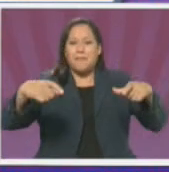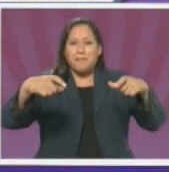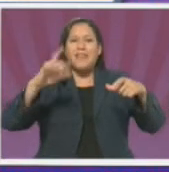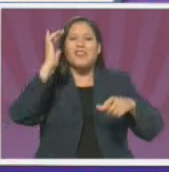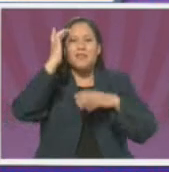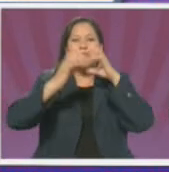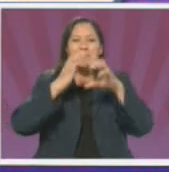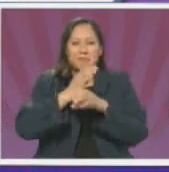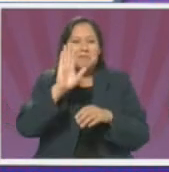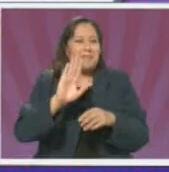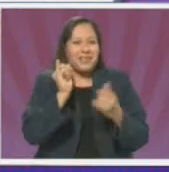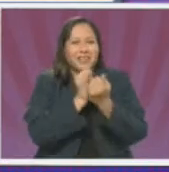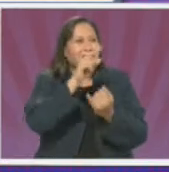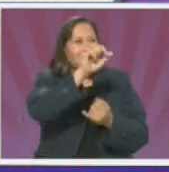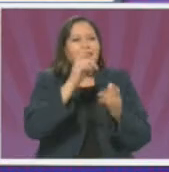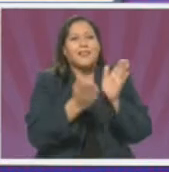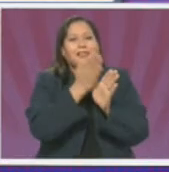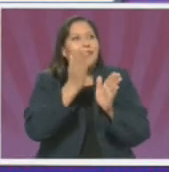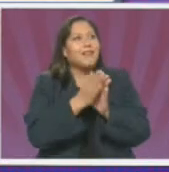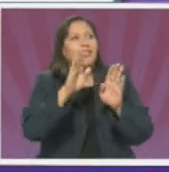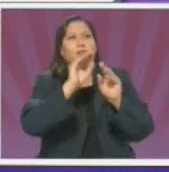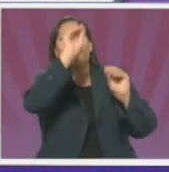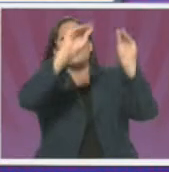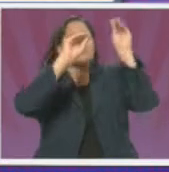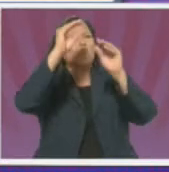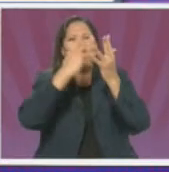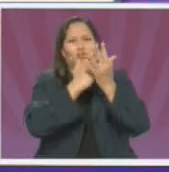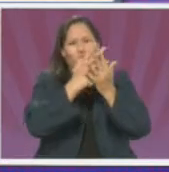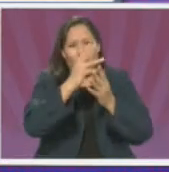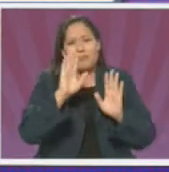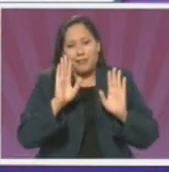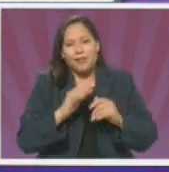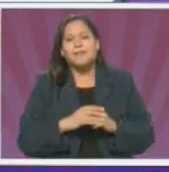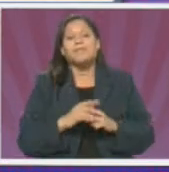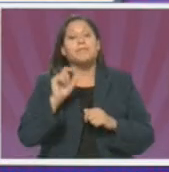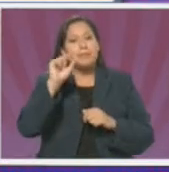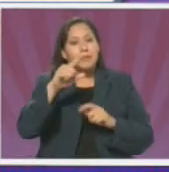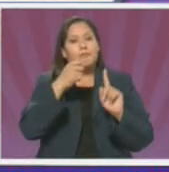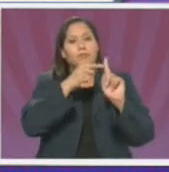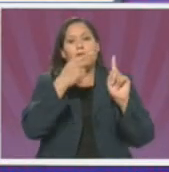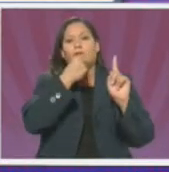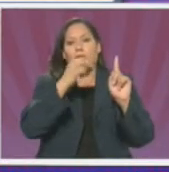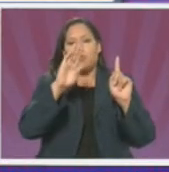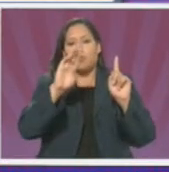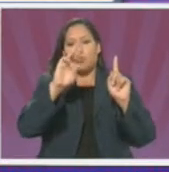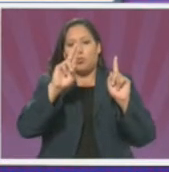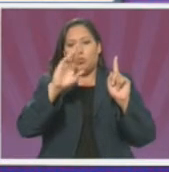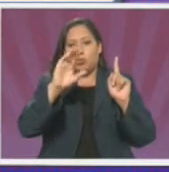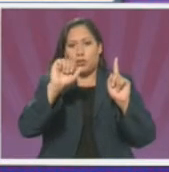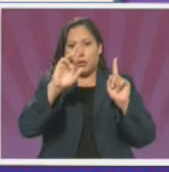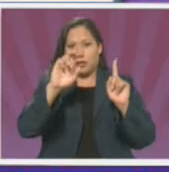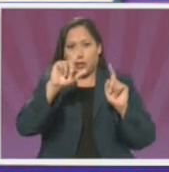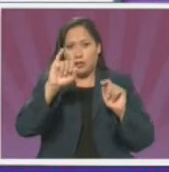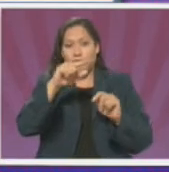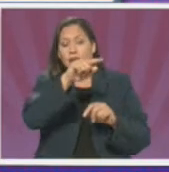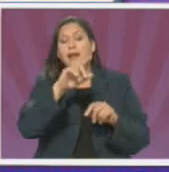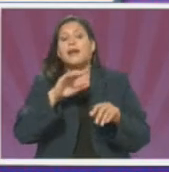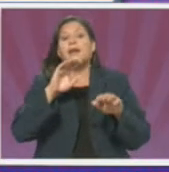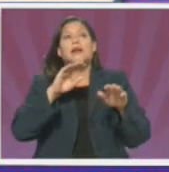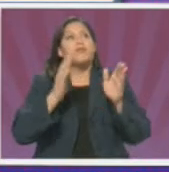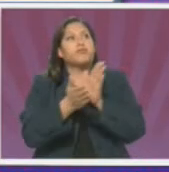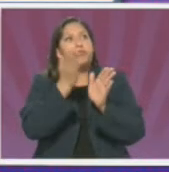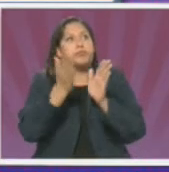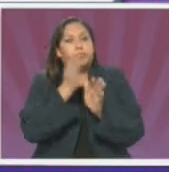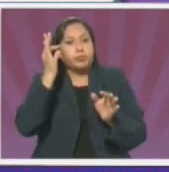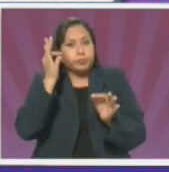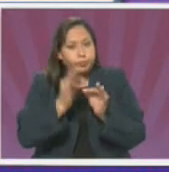de cumpleaños que tienen muchos adornos. Pero bueno, siguiendo hablando de Bucareli, Bucareli terminó de construir